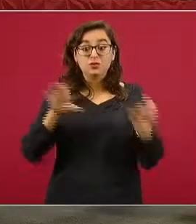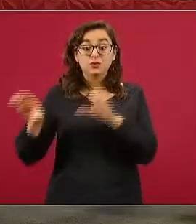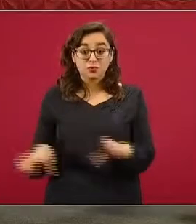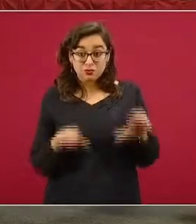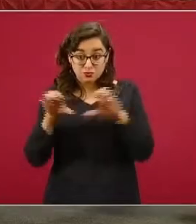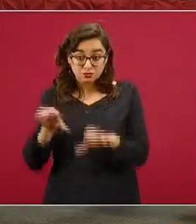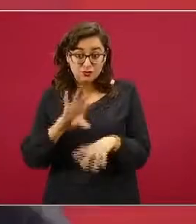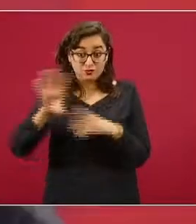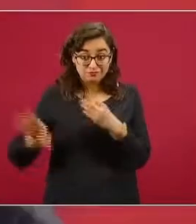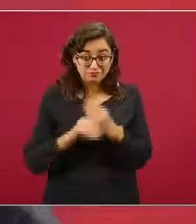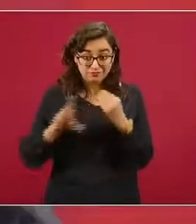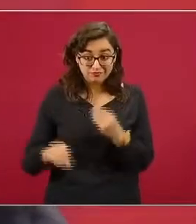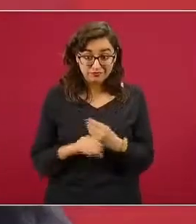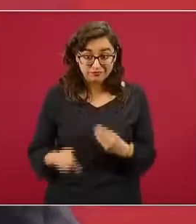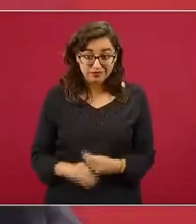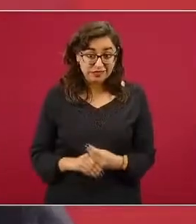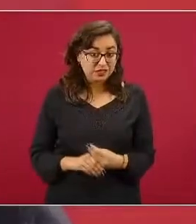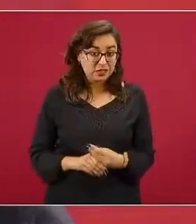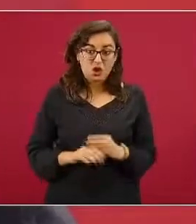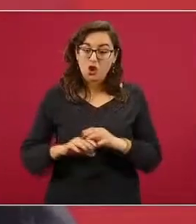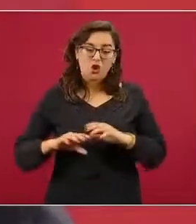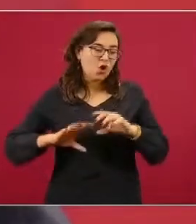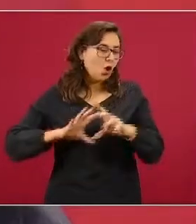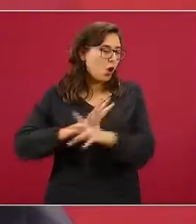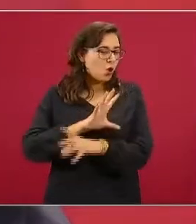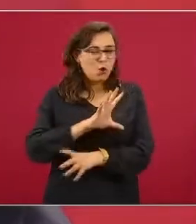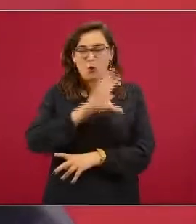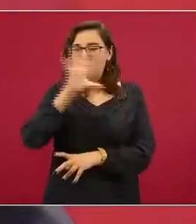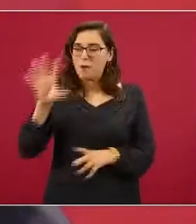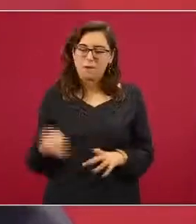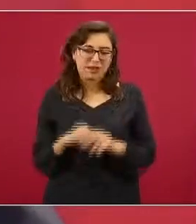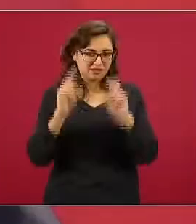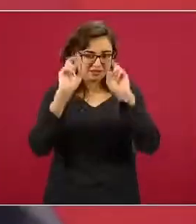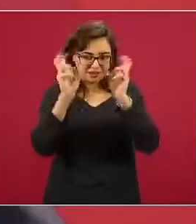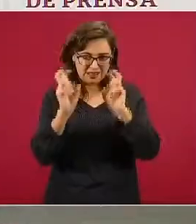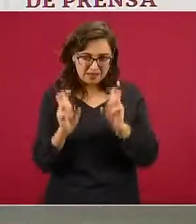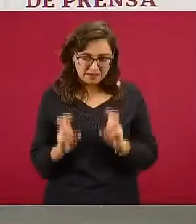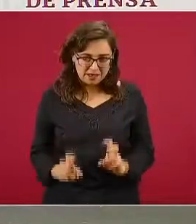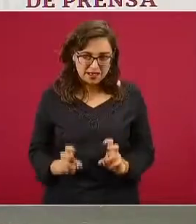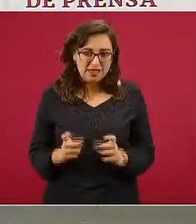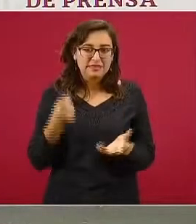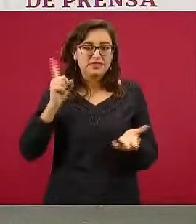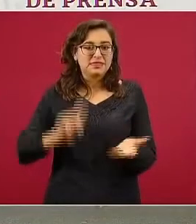puede observar cada uno de los elementos designados del Estado